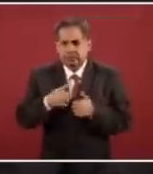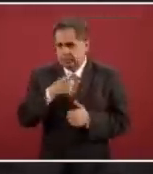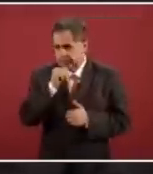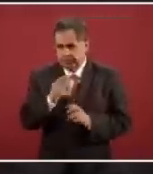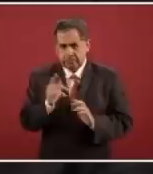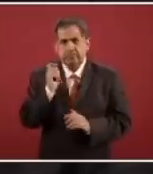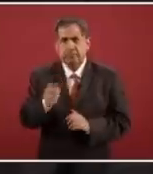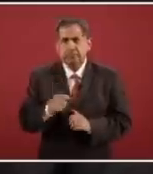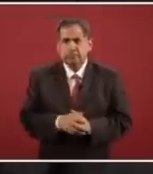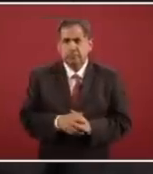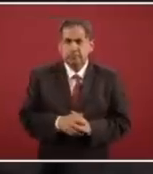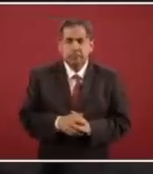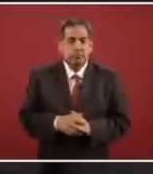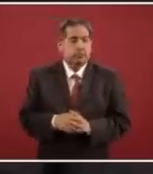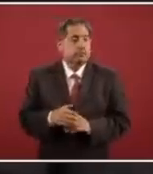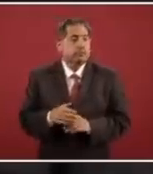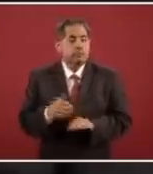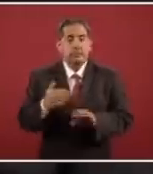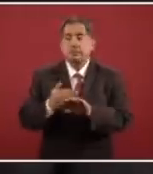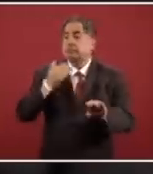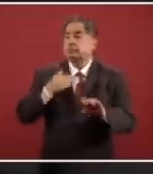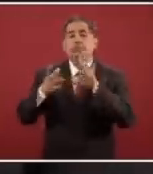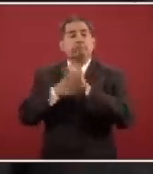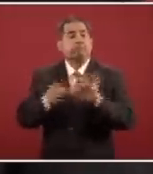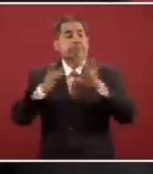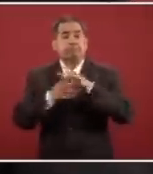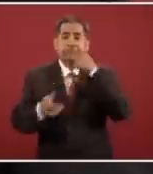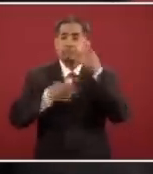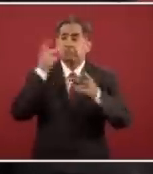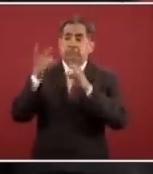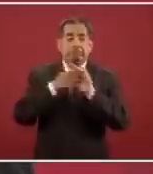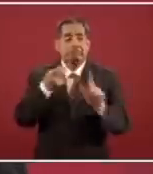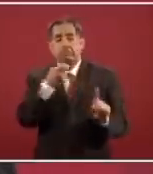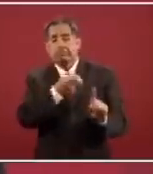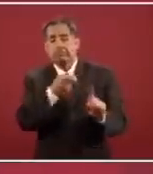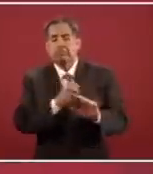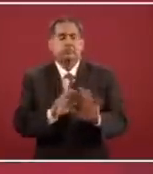tampoco adelantar vísperas, no puedo